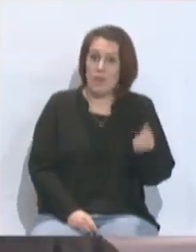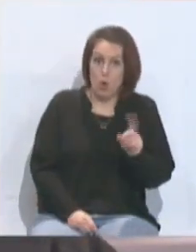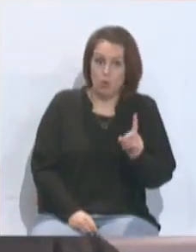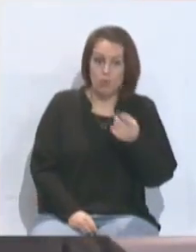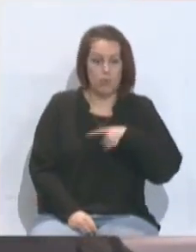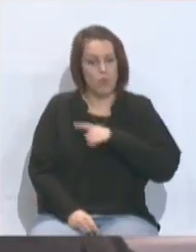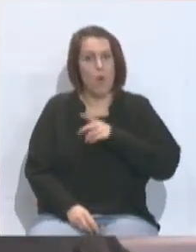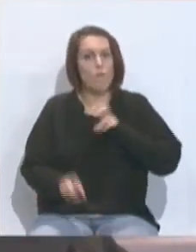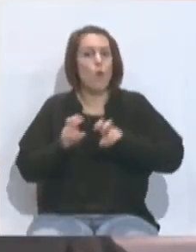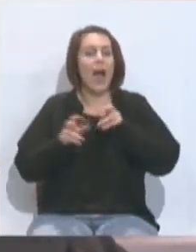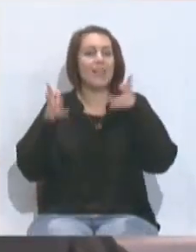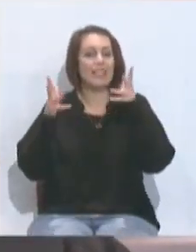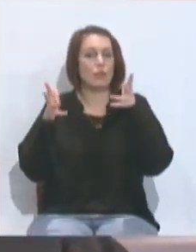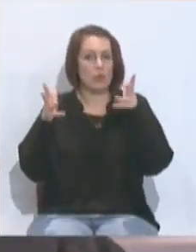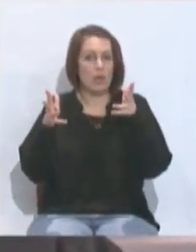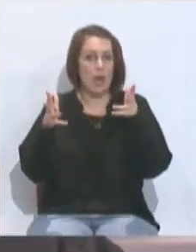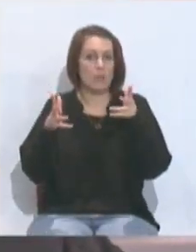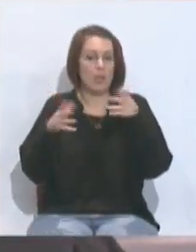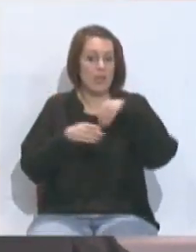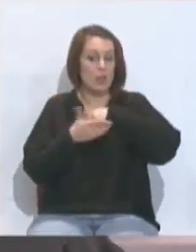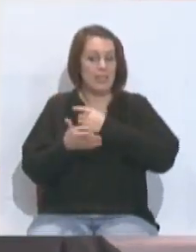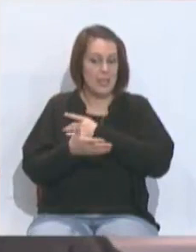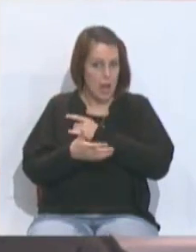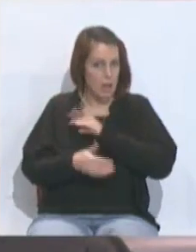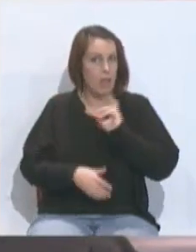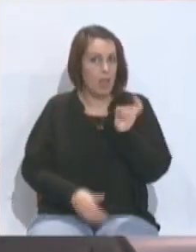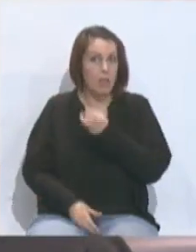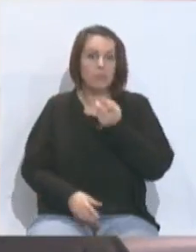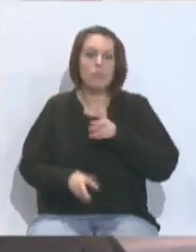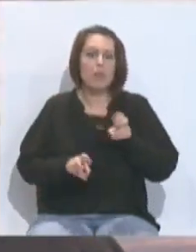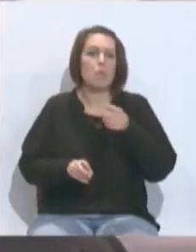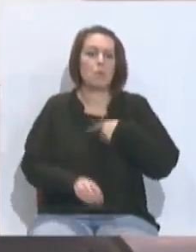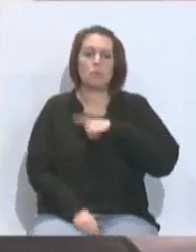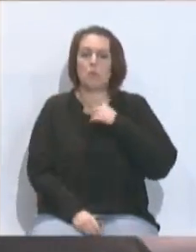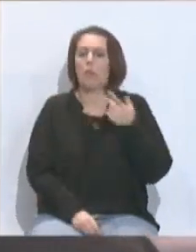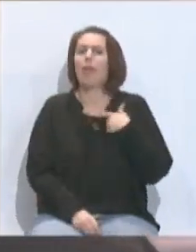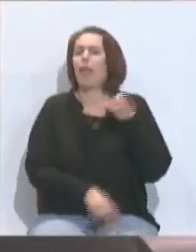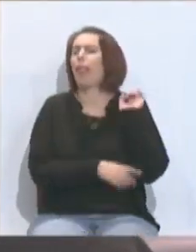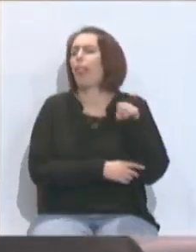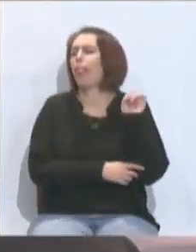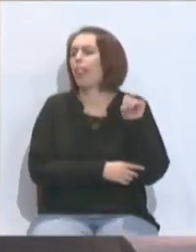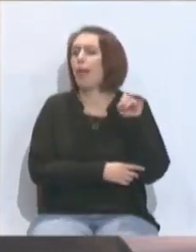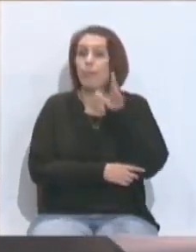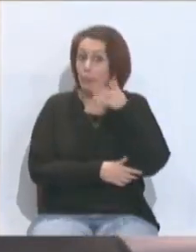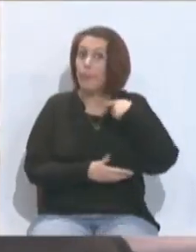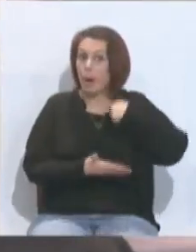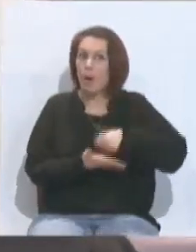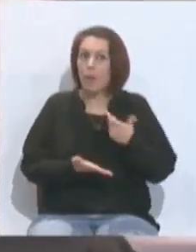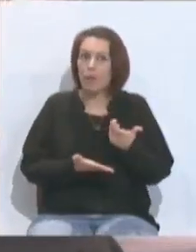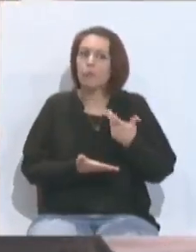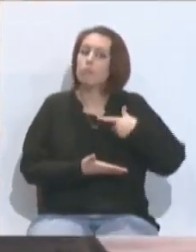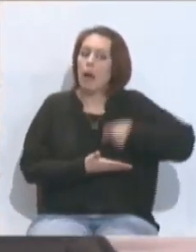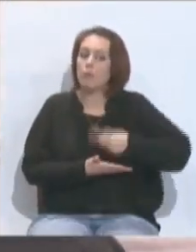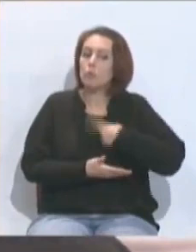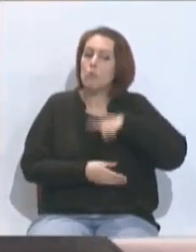que nos buscáramos asesoría en sindicatos y cosas de estas. Al principio no le tomamos mucha importancia porque nos pagó, y al pagarnos